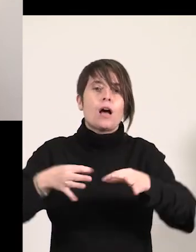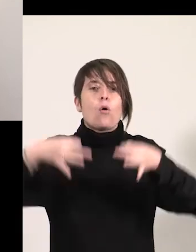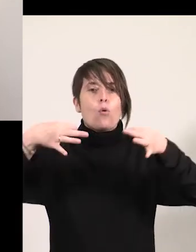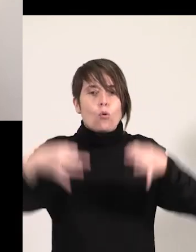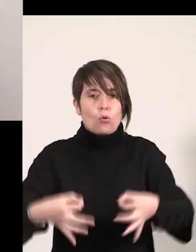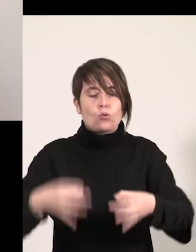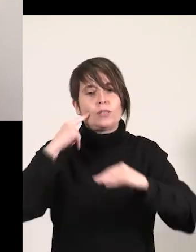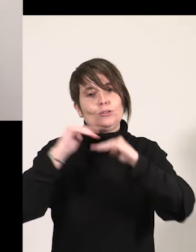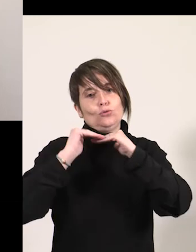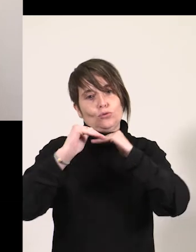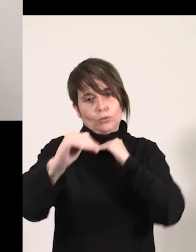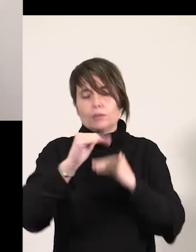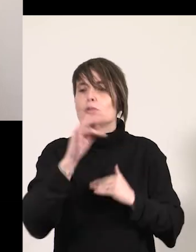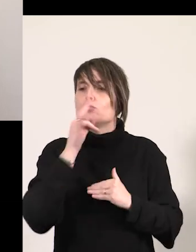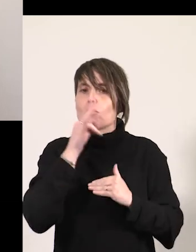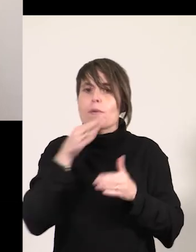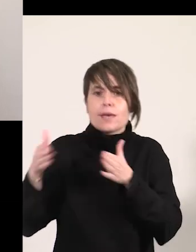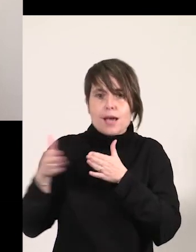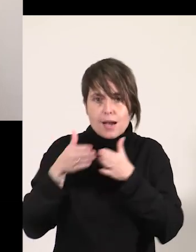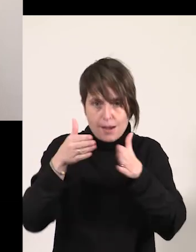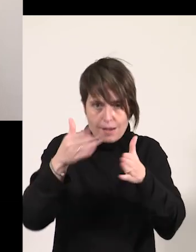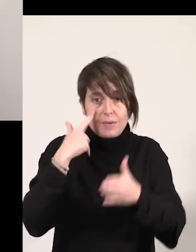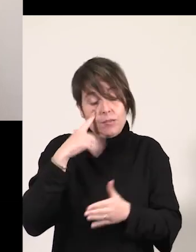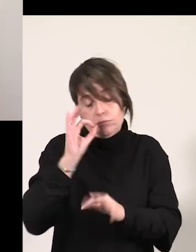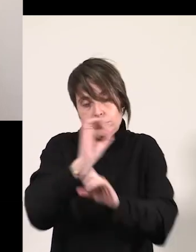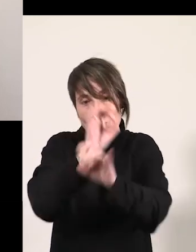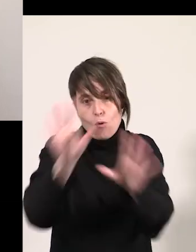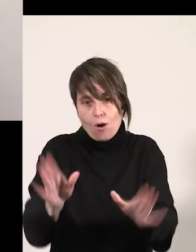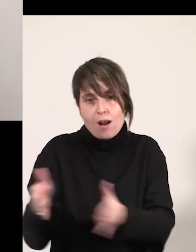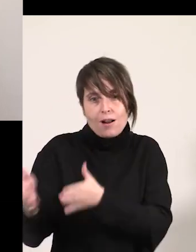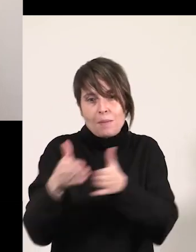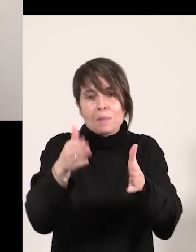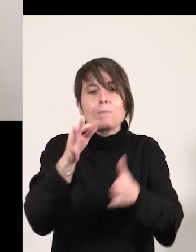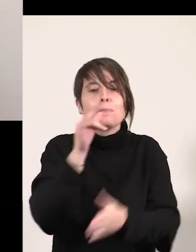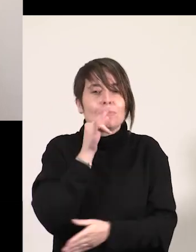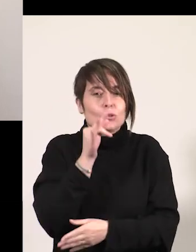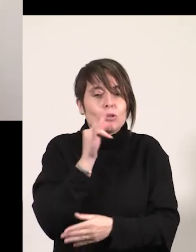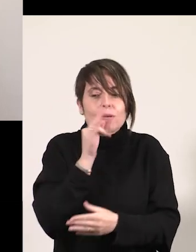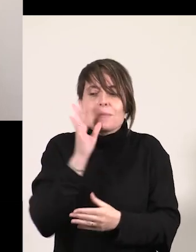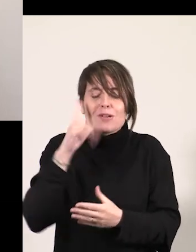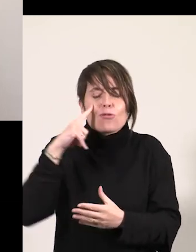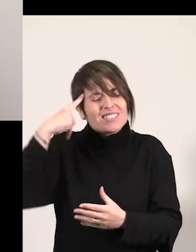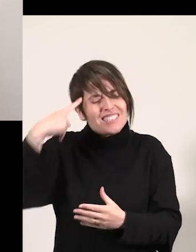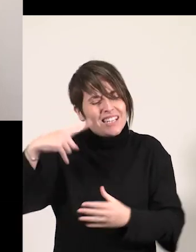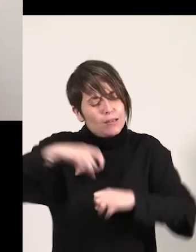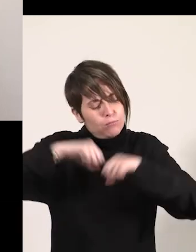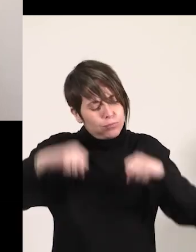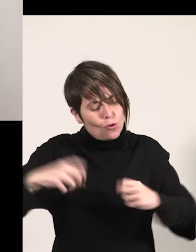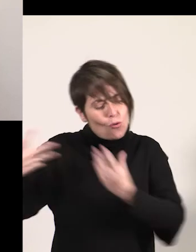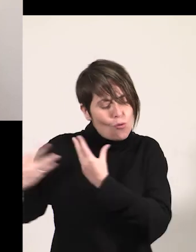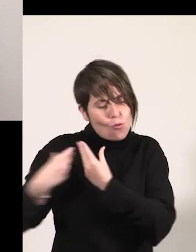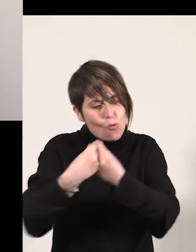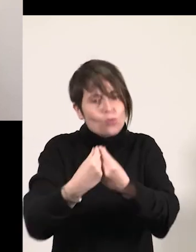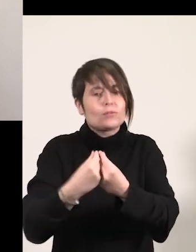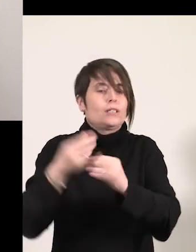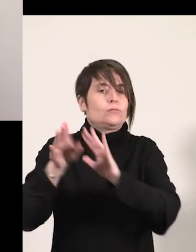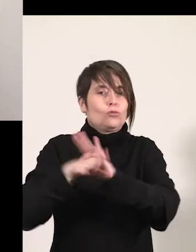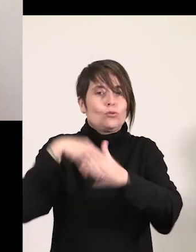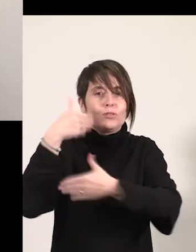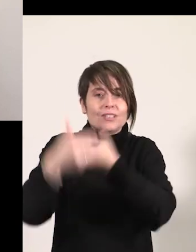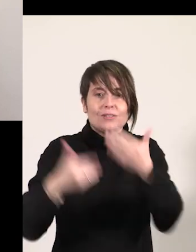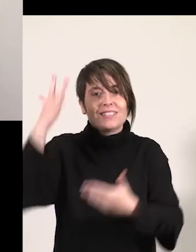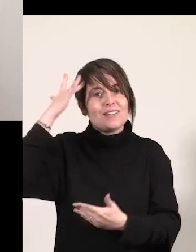sociedad feminista, justa y sostenible. Nos queda mucho por hacer todavía, de esto no cabe duda, pero estoy convencida de que